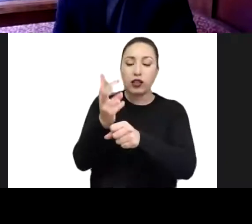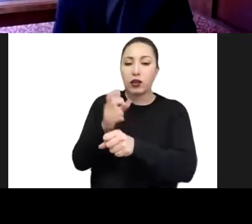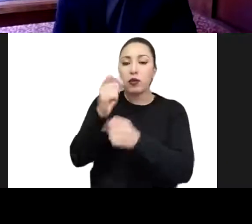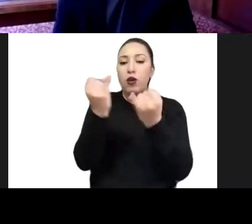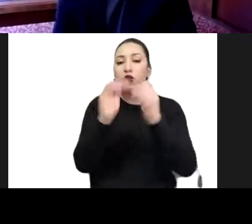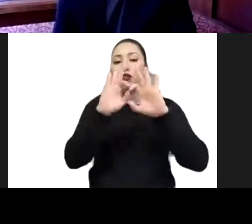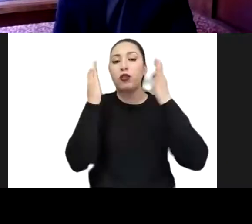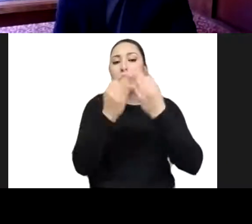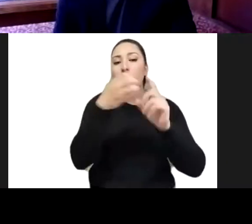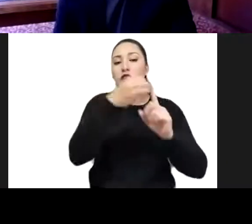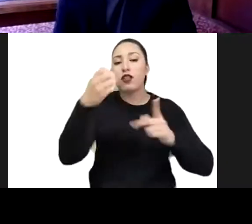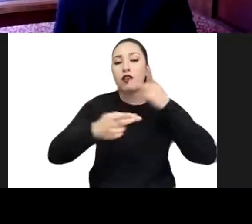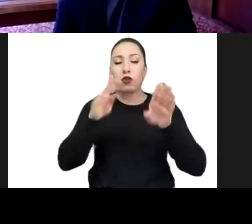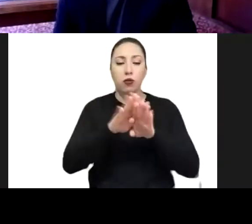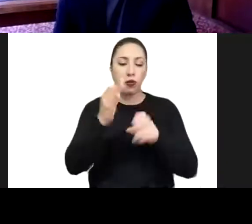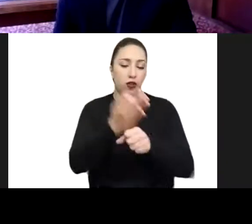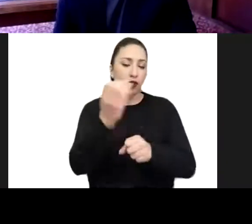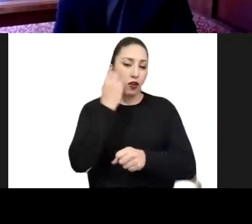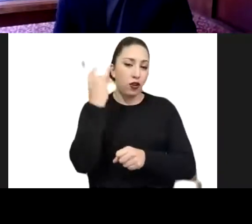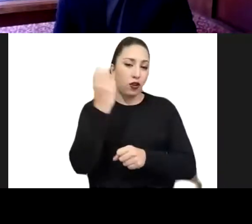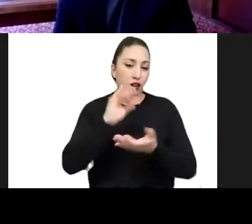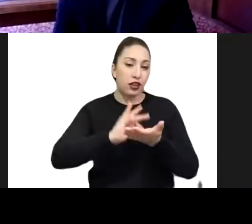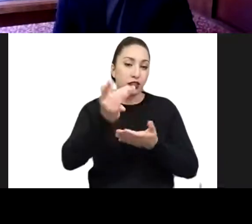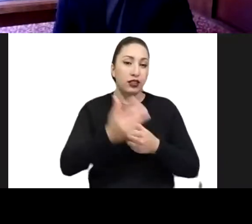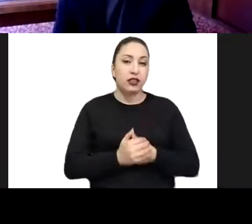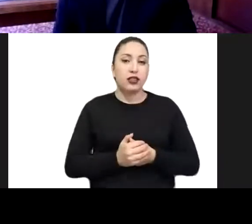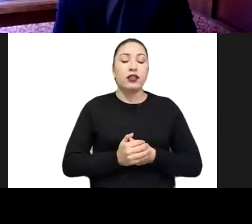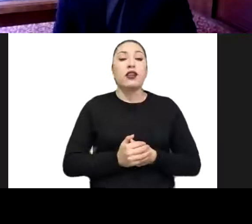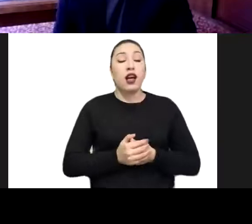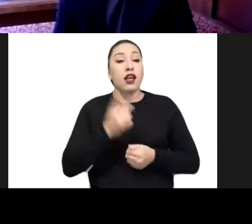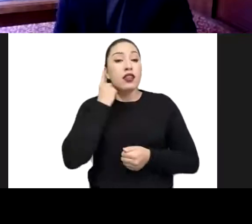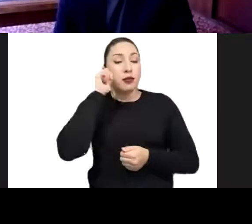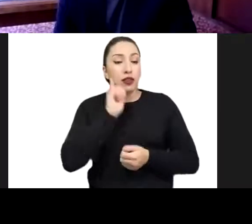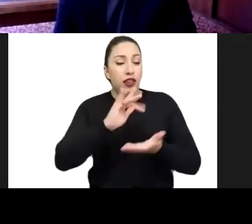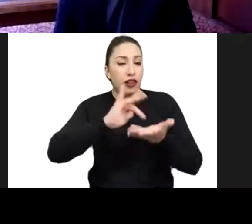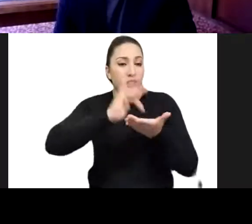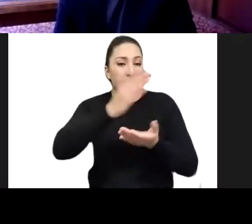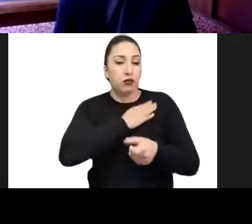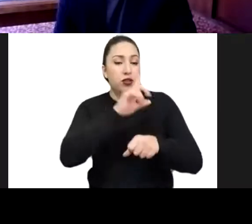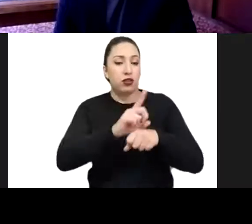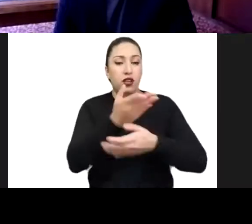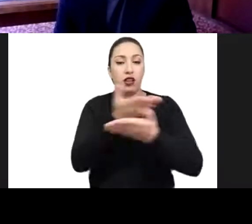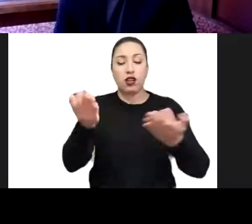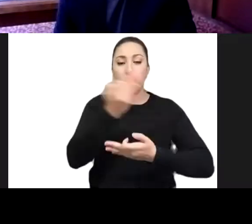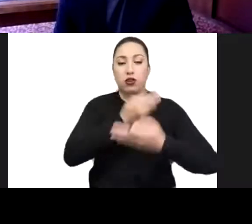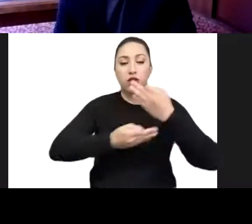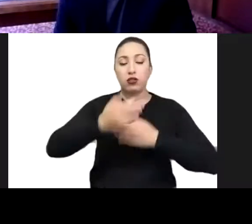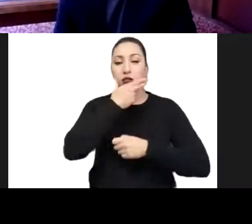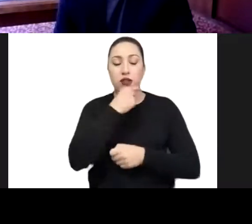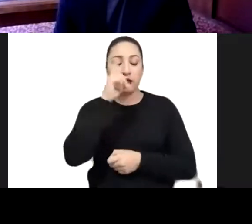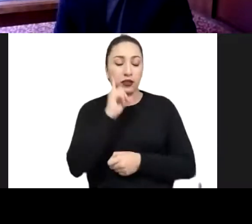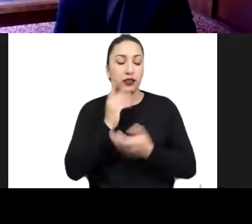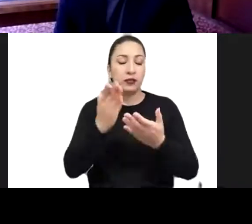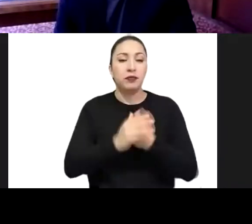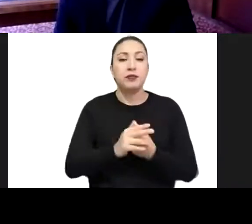foro. Gracias. Diputada, muchísimas gracias. Buenos días a todos y a todas. Qué oportunidad tan